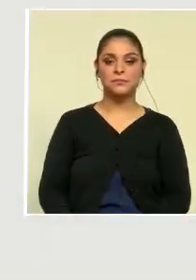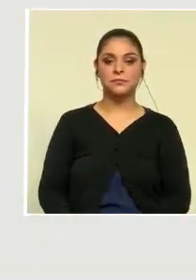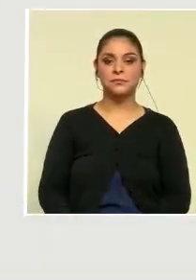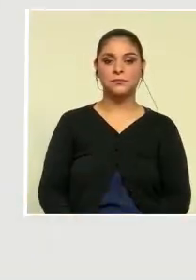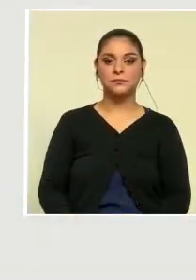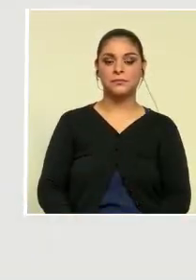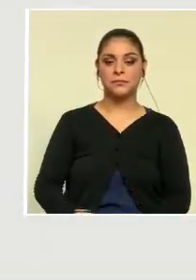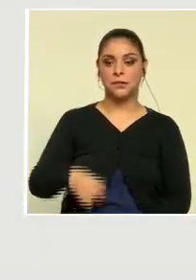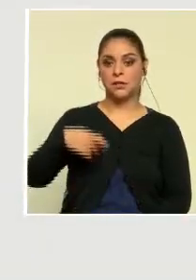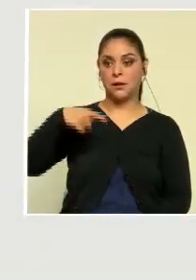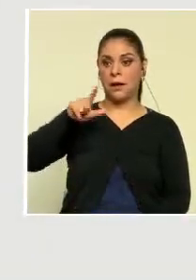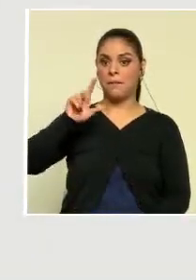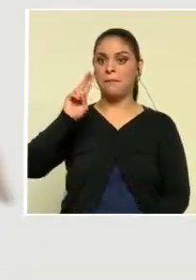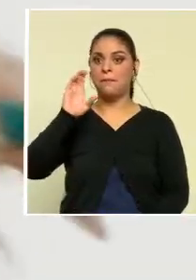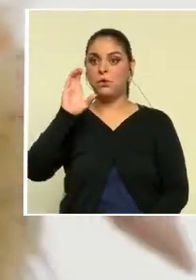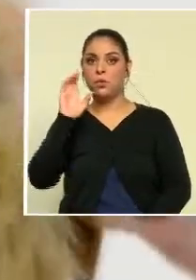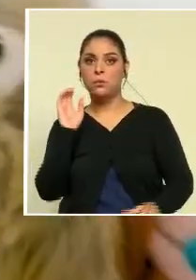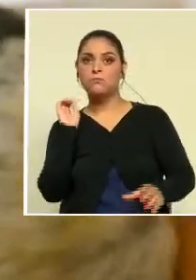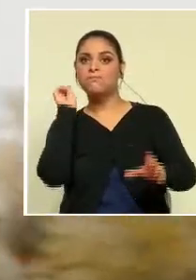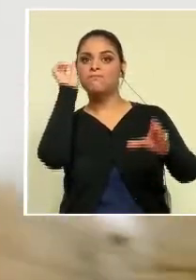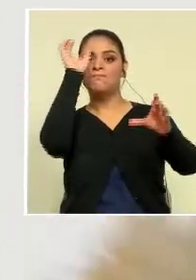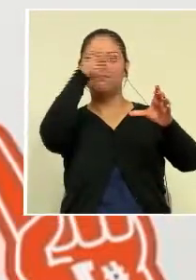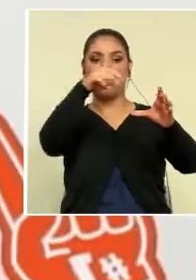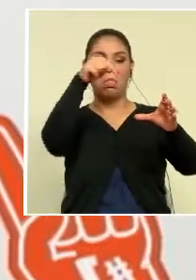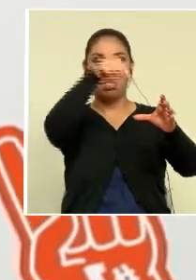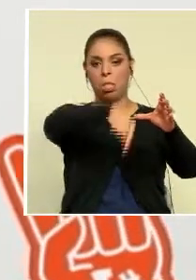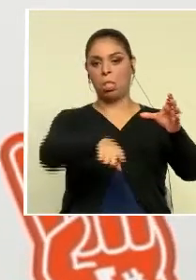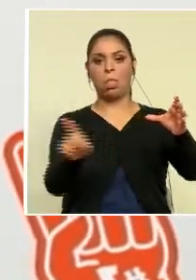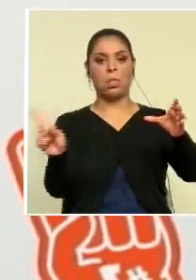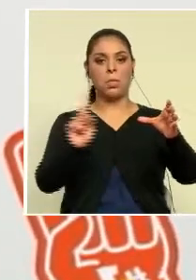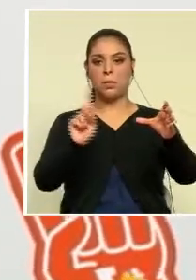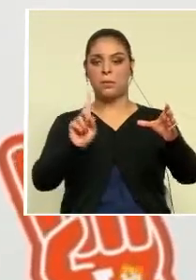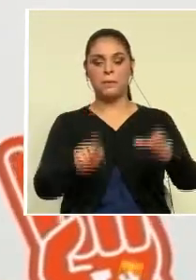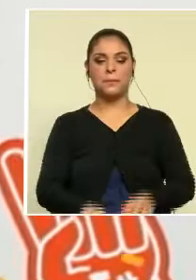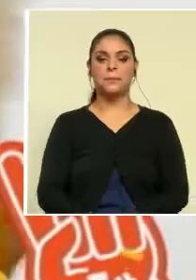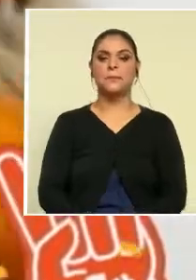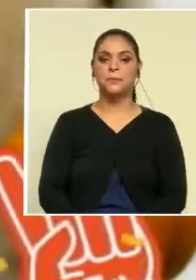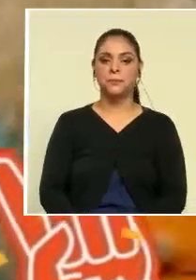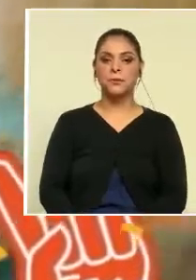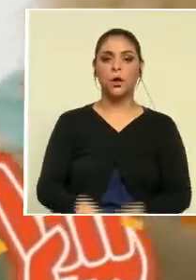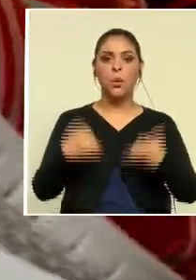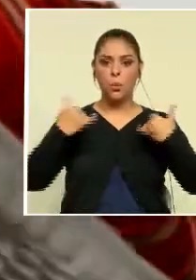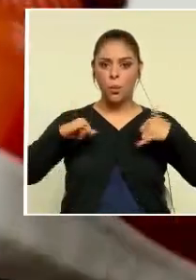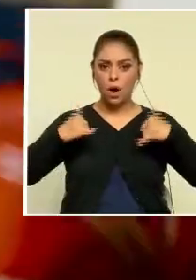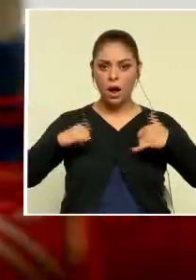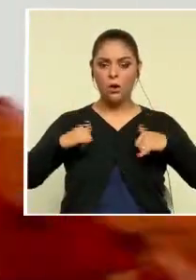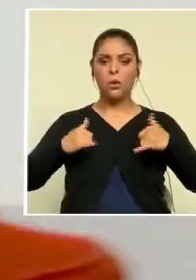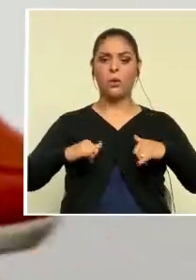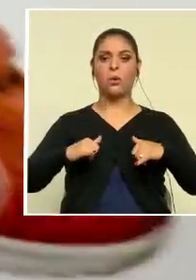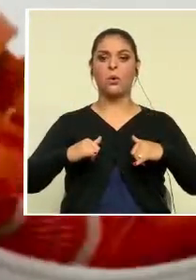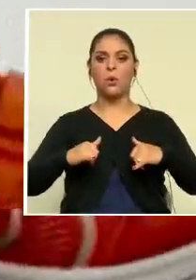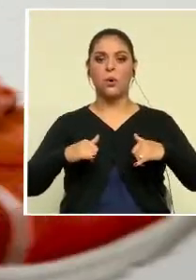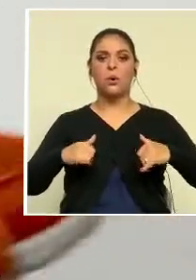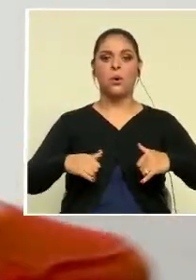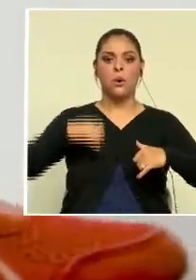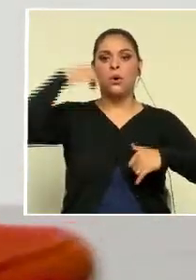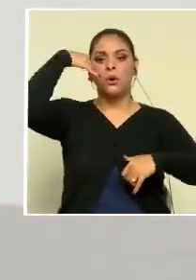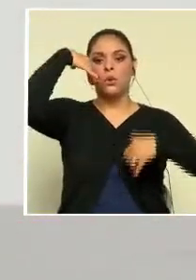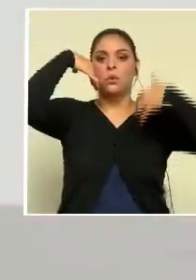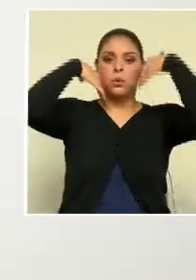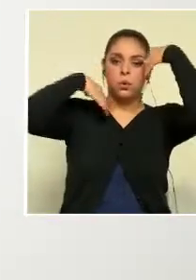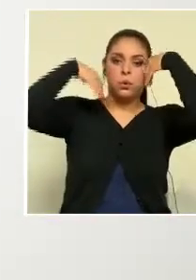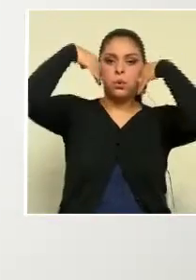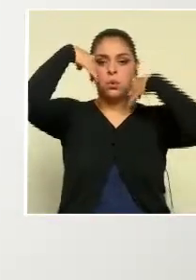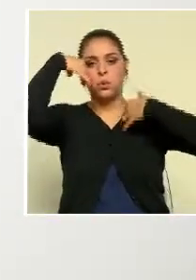pero no entra el juego está cada vez más acalorado el